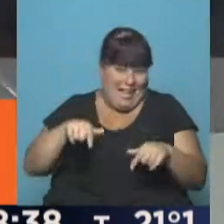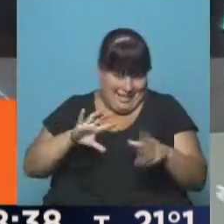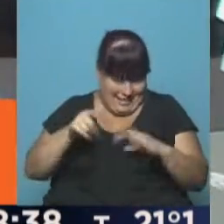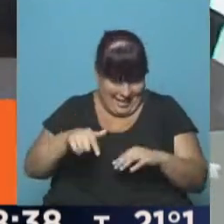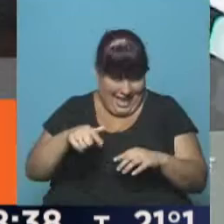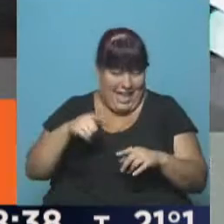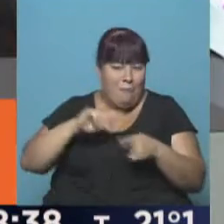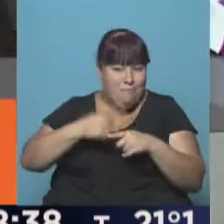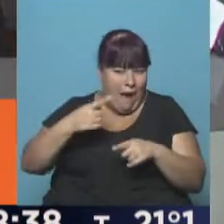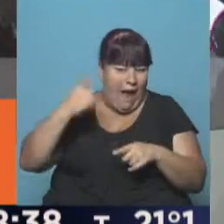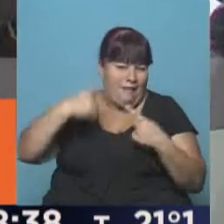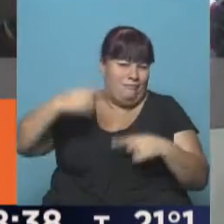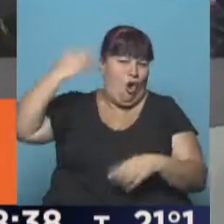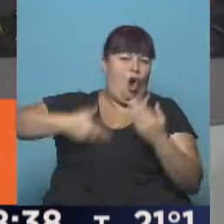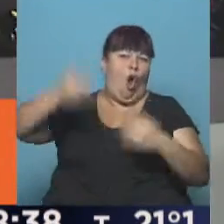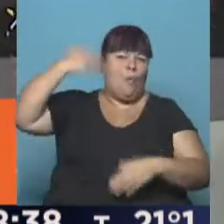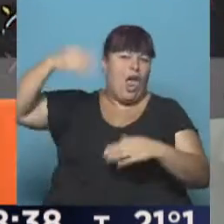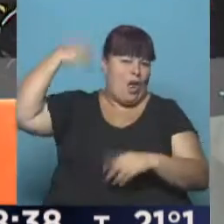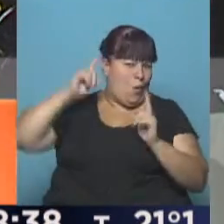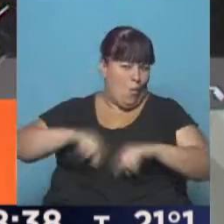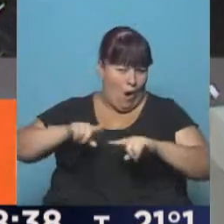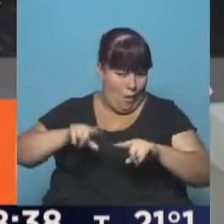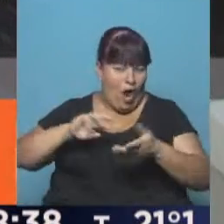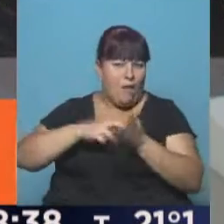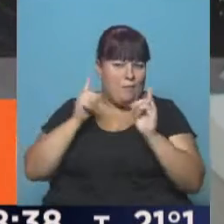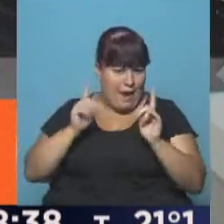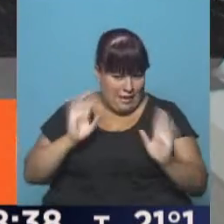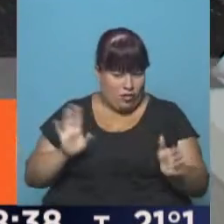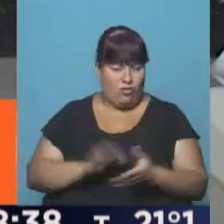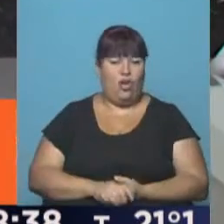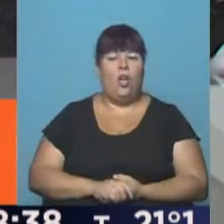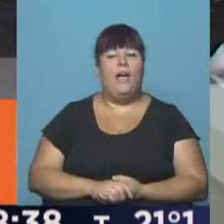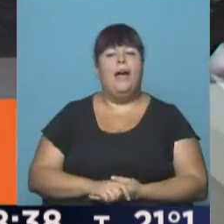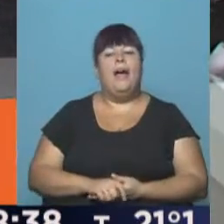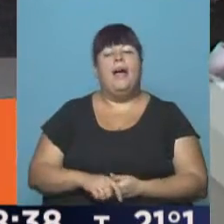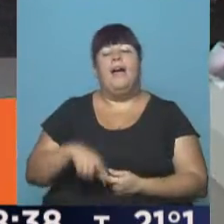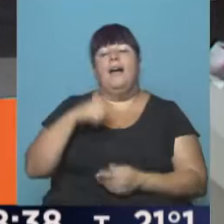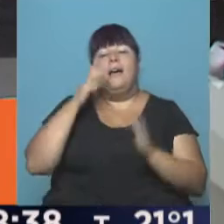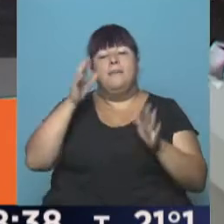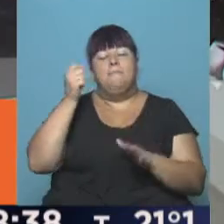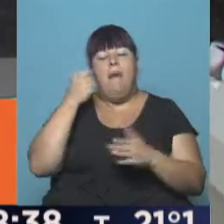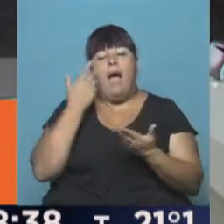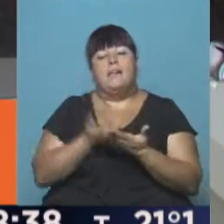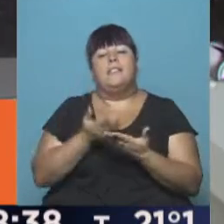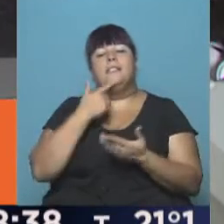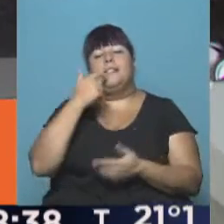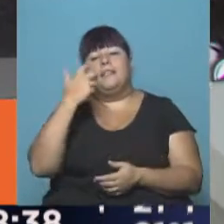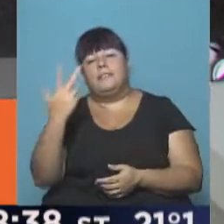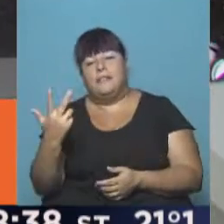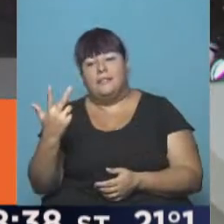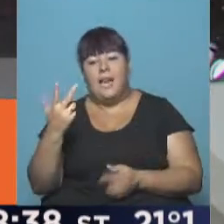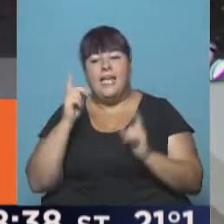se traslada a diferentes gobiernos durante mucho tiempo el conflicto docente ponen sobre la mesa que hay tres